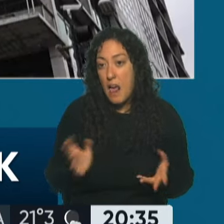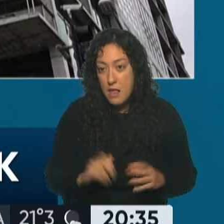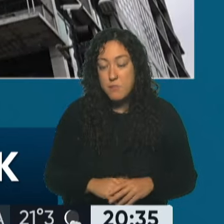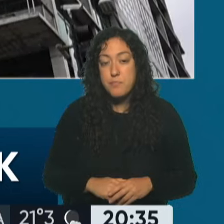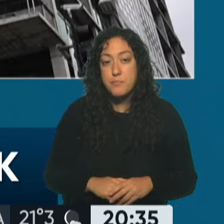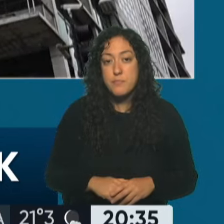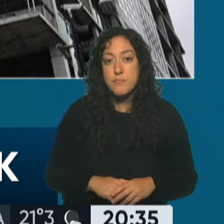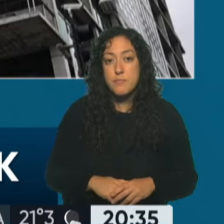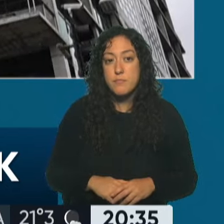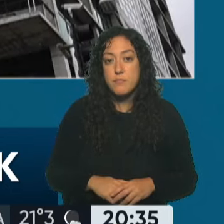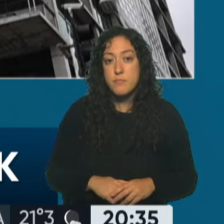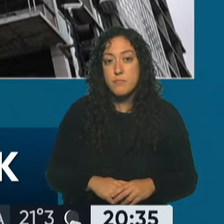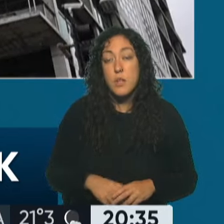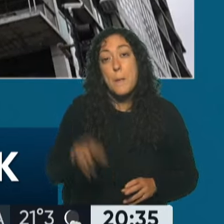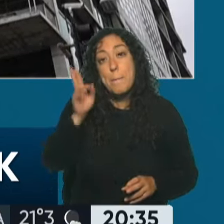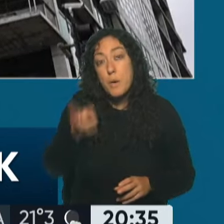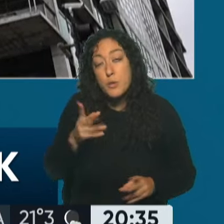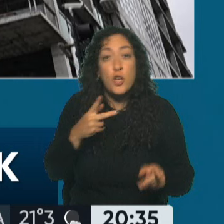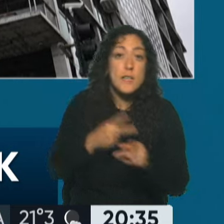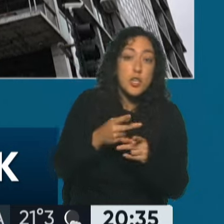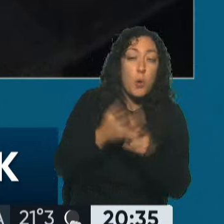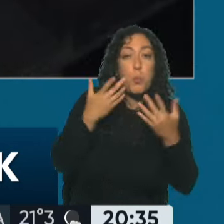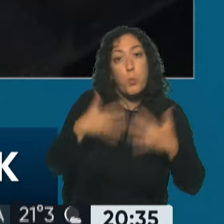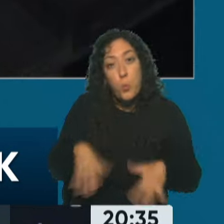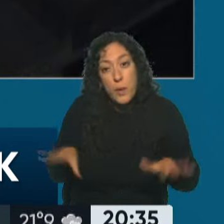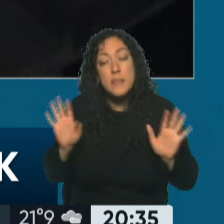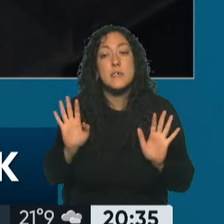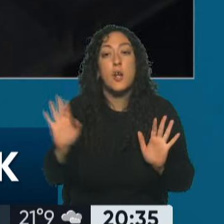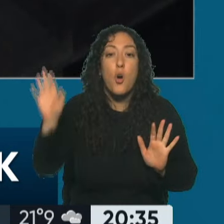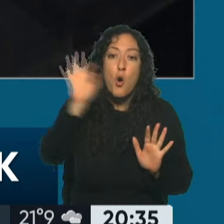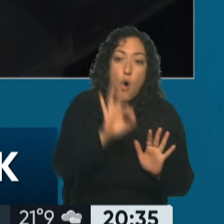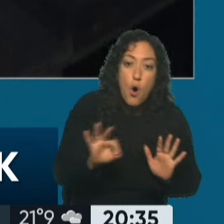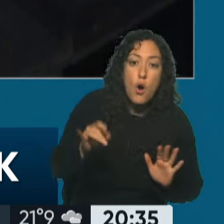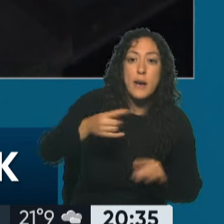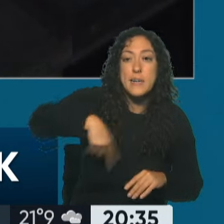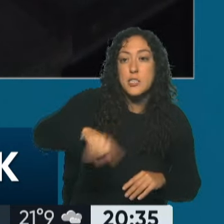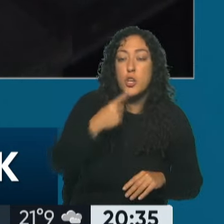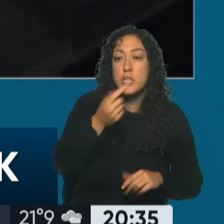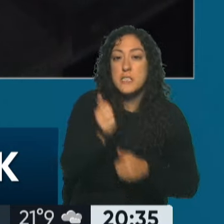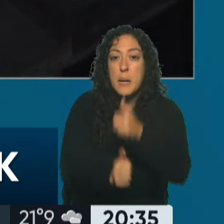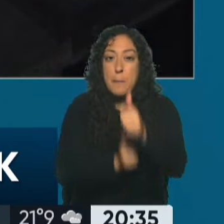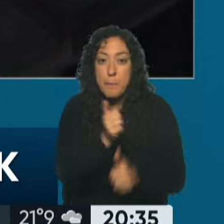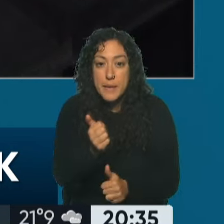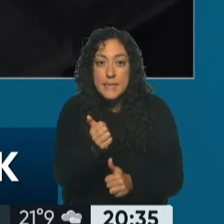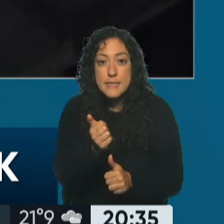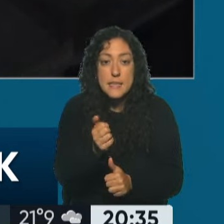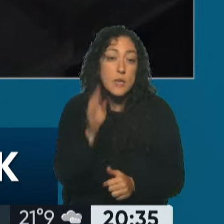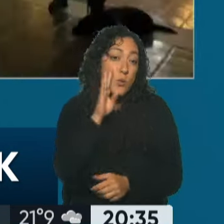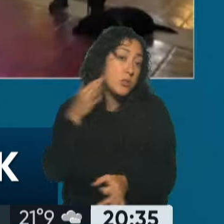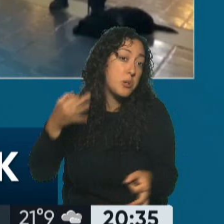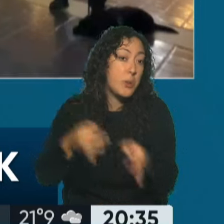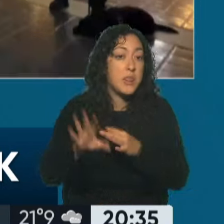detrás de esta posible prohibición, o lo que también piden es que vendan directamente esta empresa a una empresa